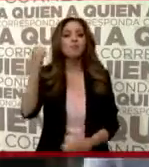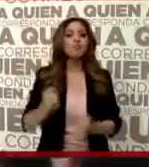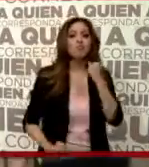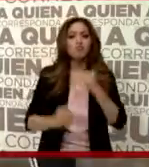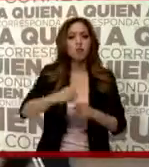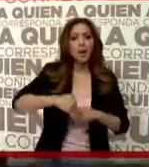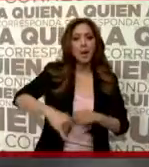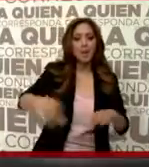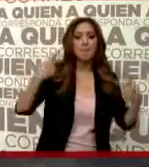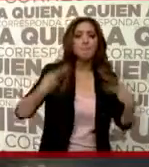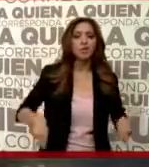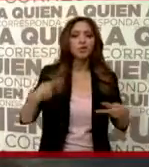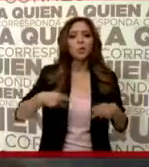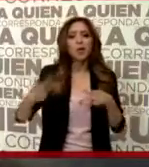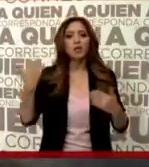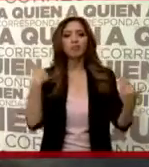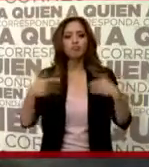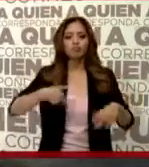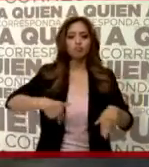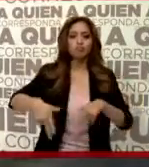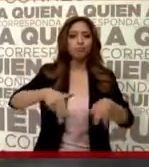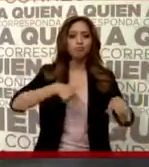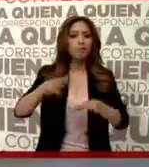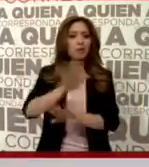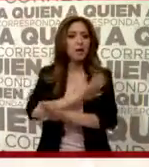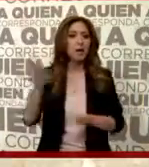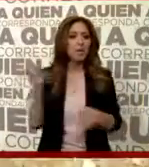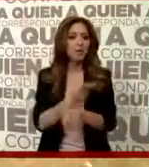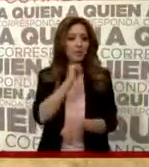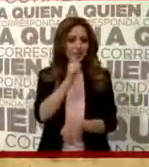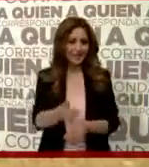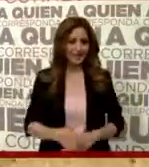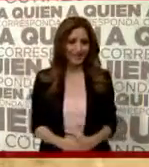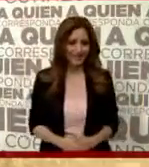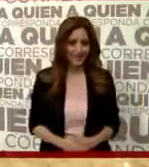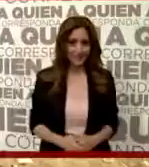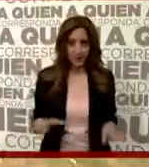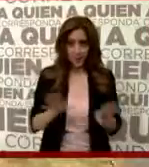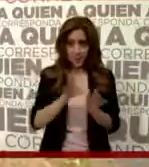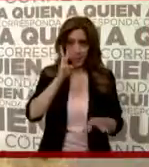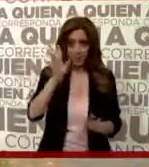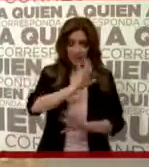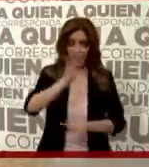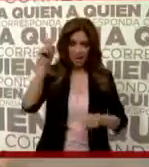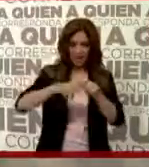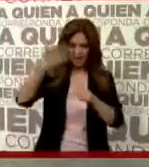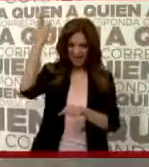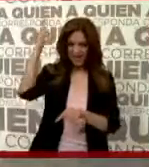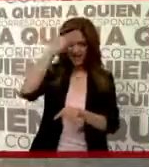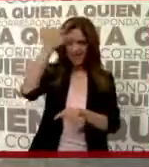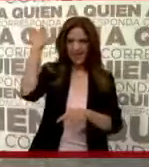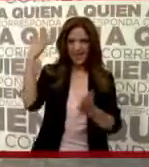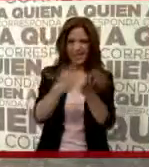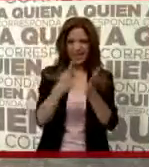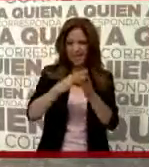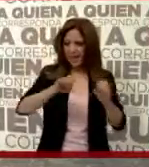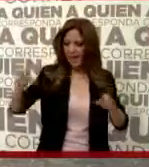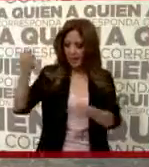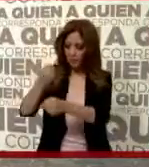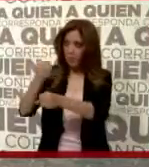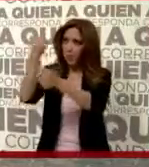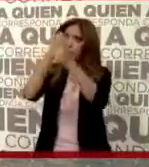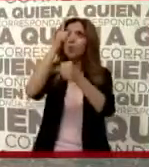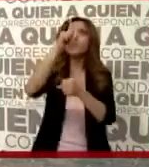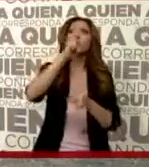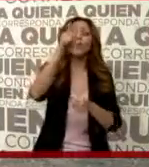y transeúntes recorren en la trotapista sin ningún problema. Pues como ve, jefe, la verdad ya quitaron todos los postes que estaban ahí tirados, ya los sembraron, les pusieron lámparas